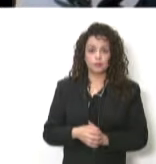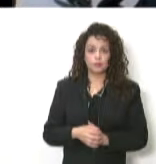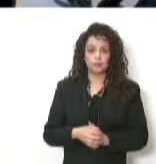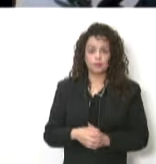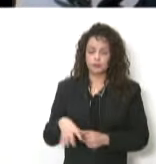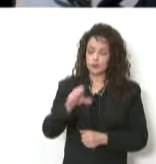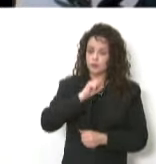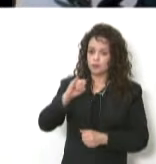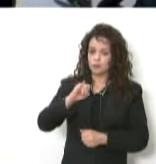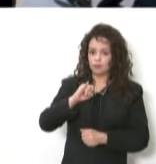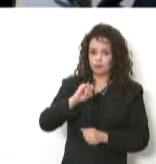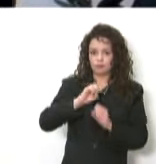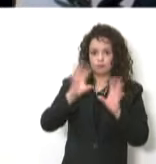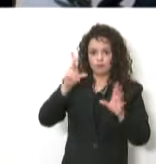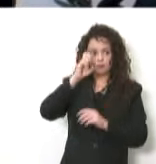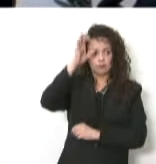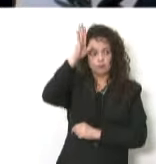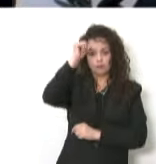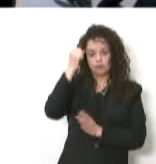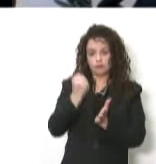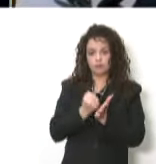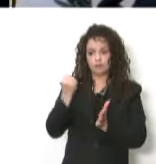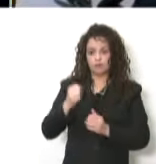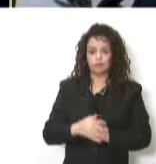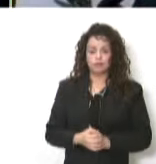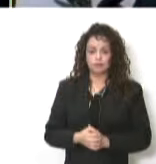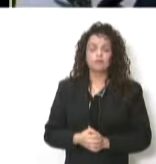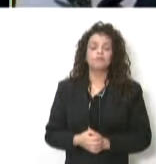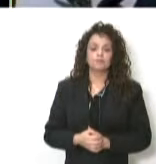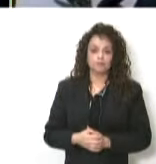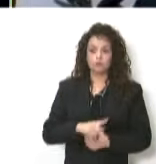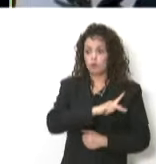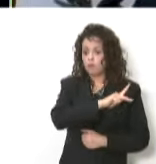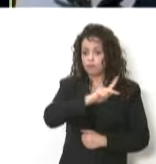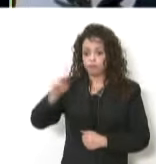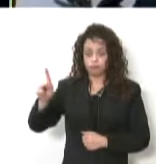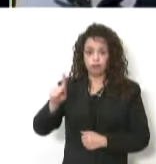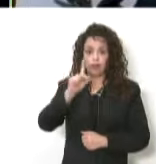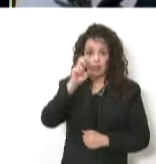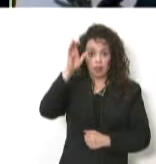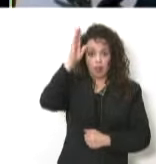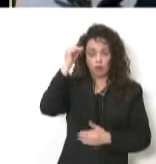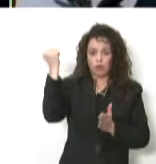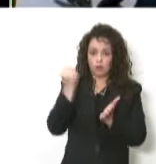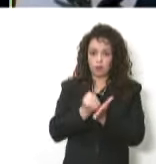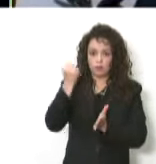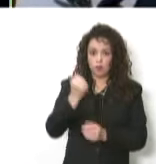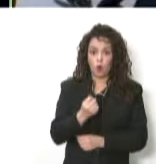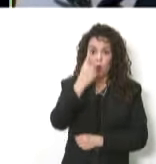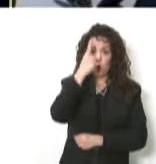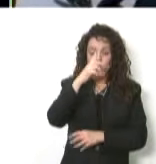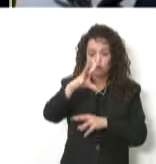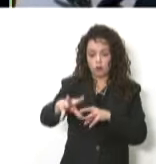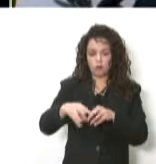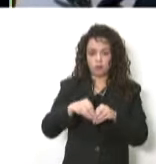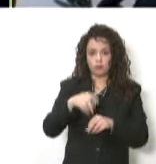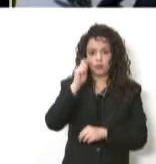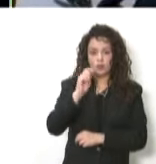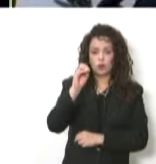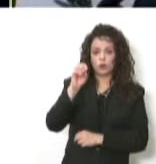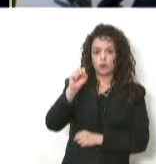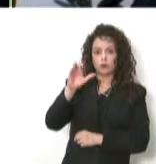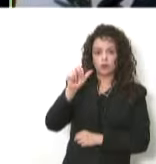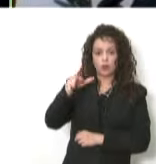Muy a favor, desde luego. En consecuencia, se aprueba por unanimidad con el voto particular del comisionado Oscar Mauricio